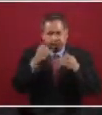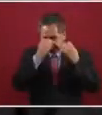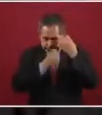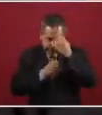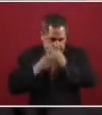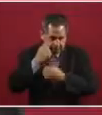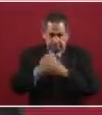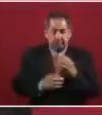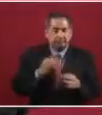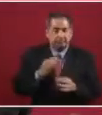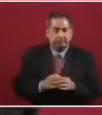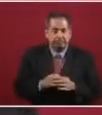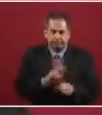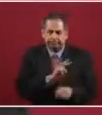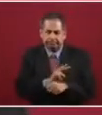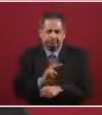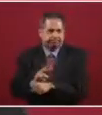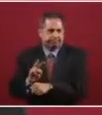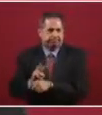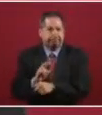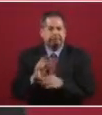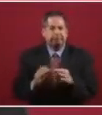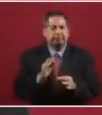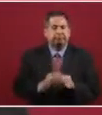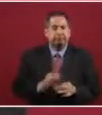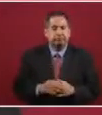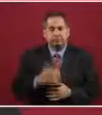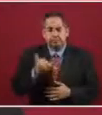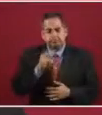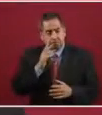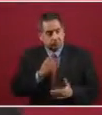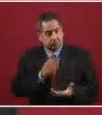evaluaciones, supervisar, ir,